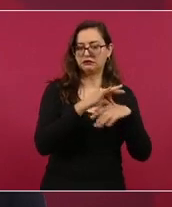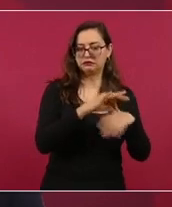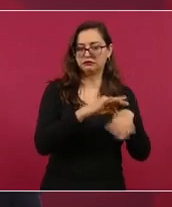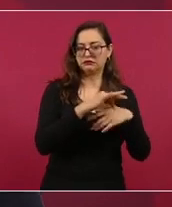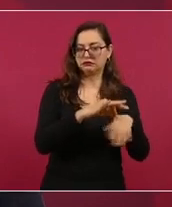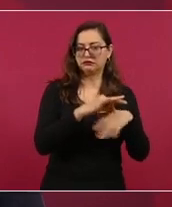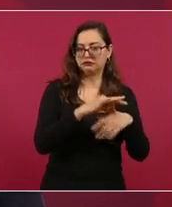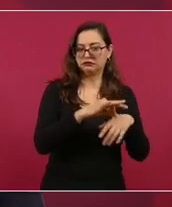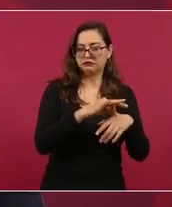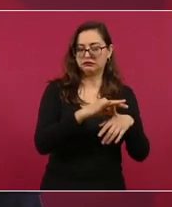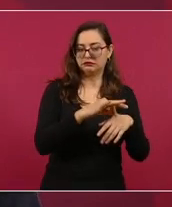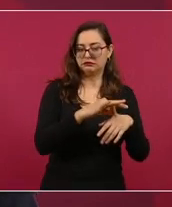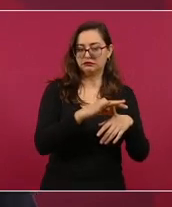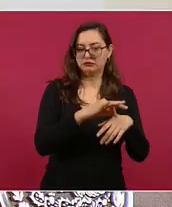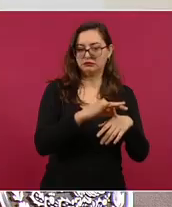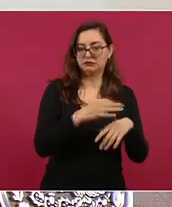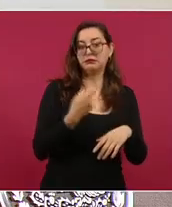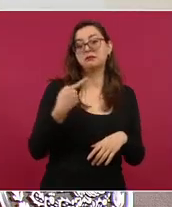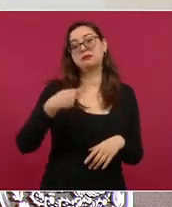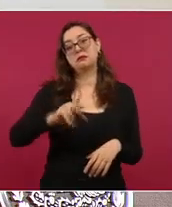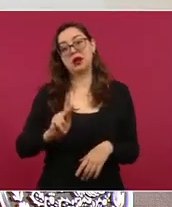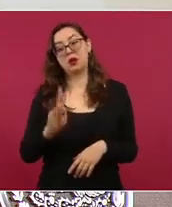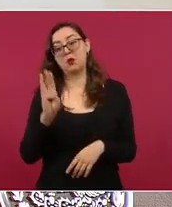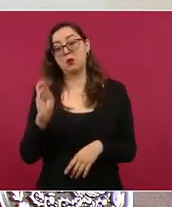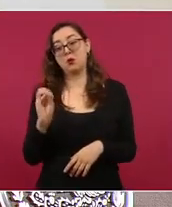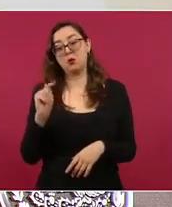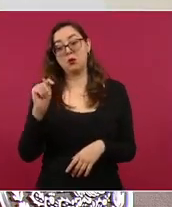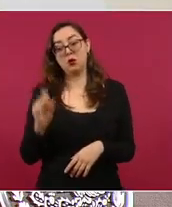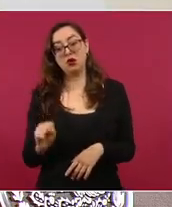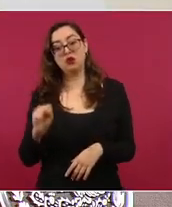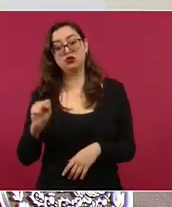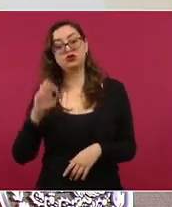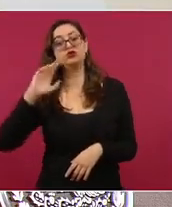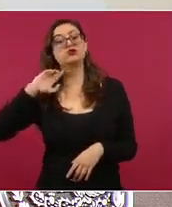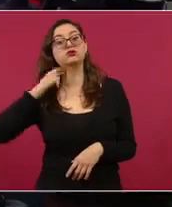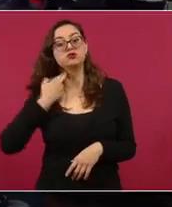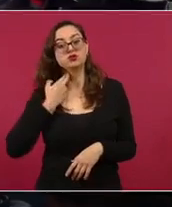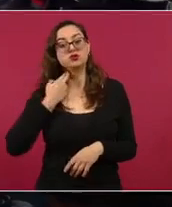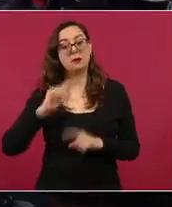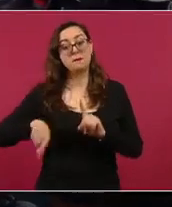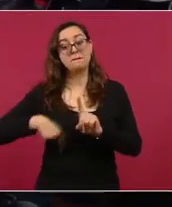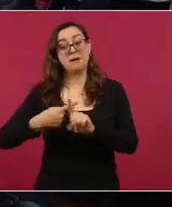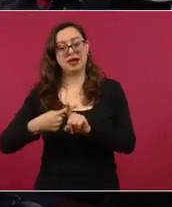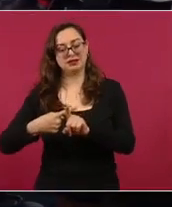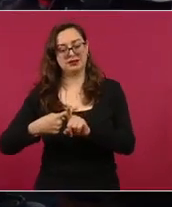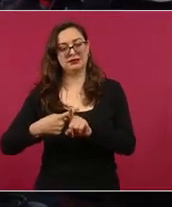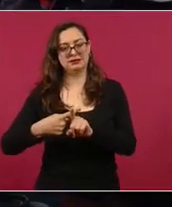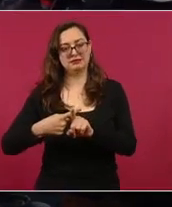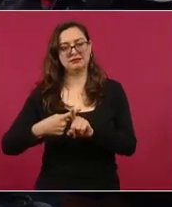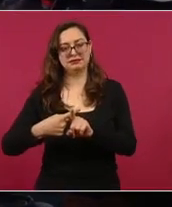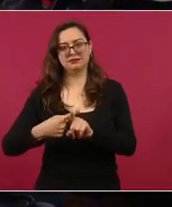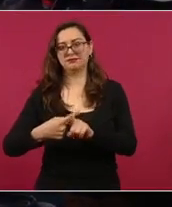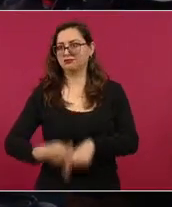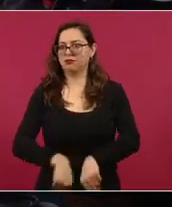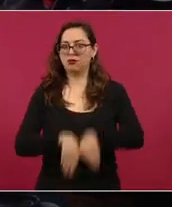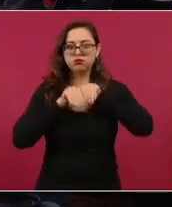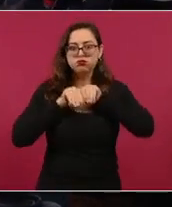Pero cuando lanzan un mensaje así, no, a ver, vamos a ver cuántos